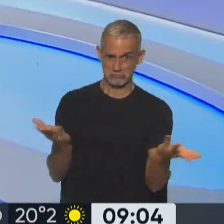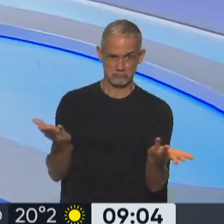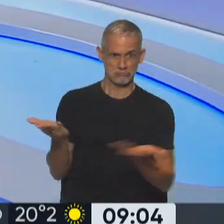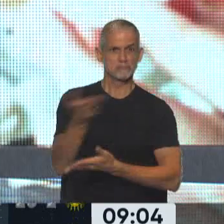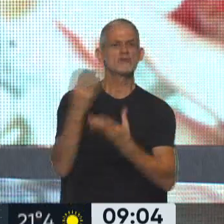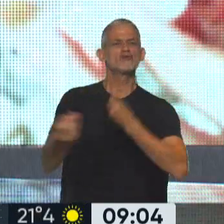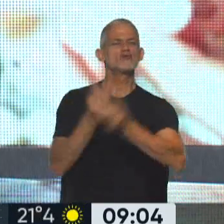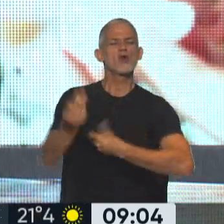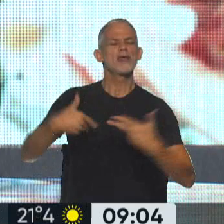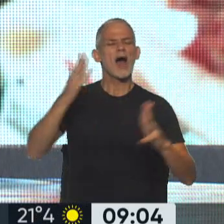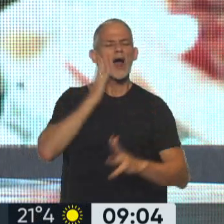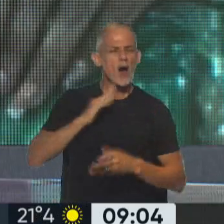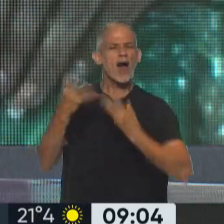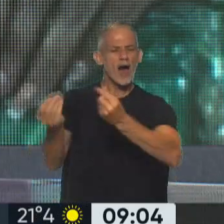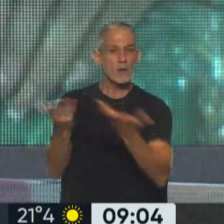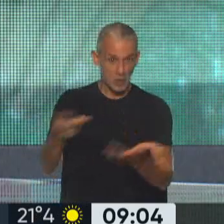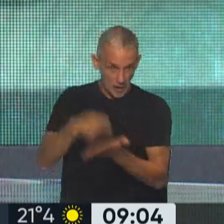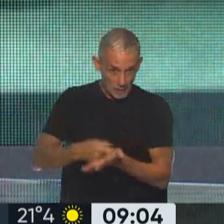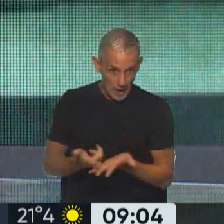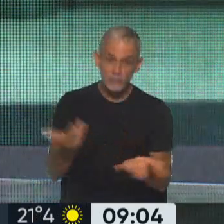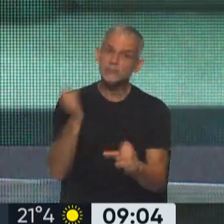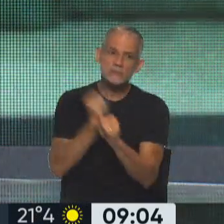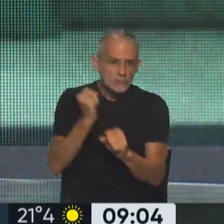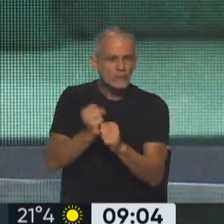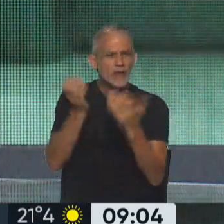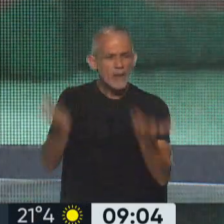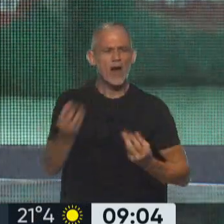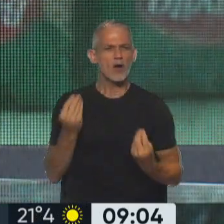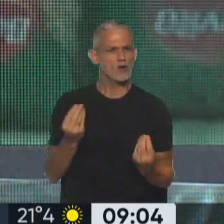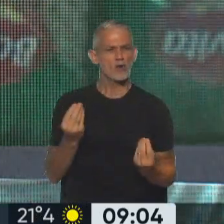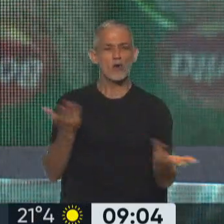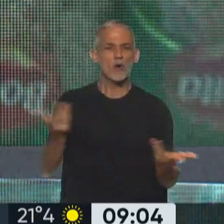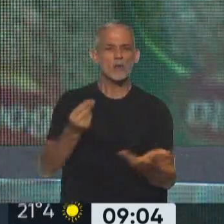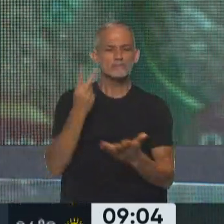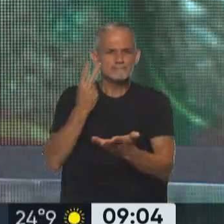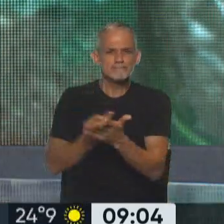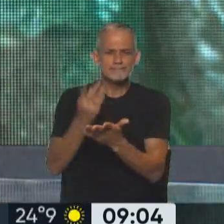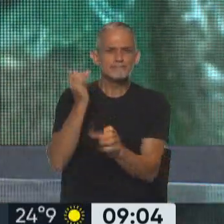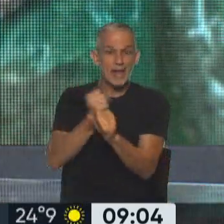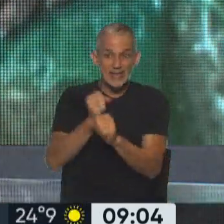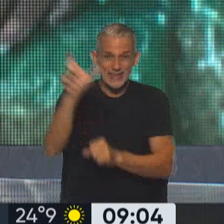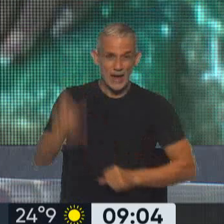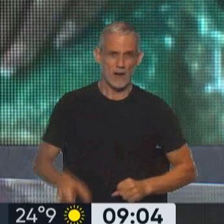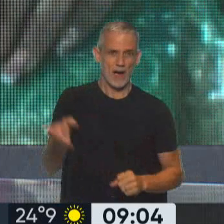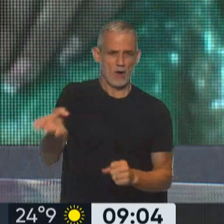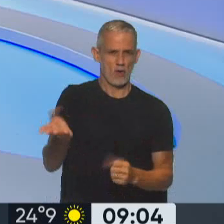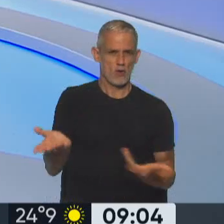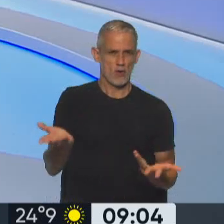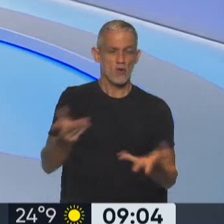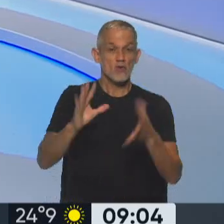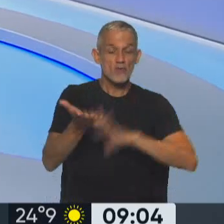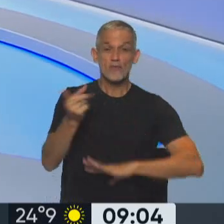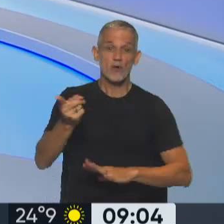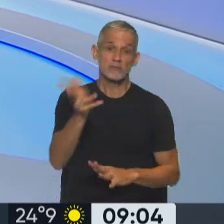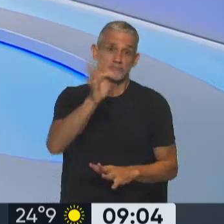hace muchísimos años y que es un trabajo. Y cómo reconocer a las mujeres que cumplen con esa tarea de